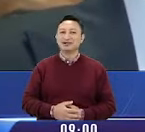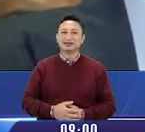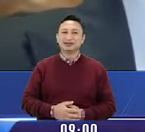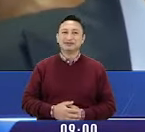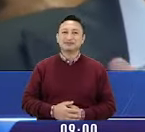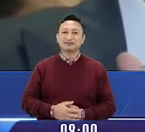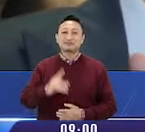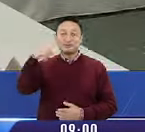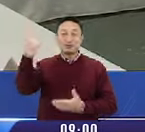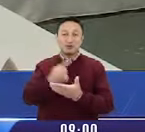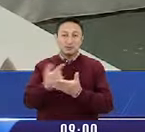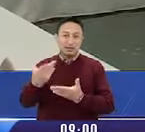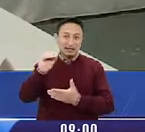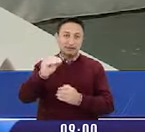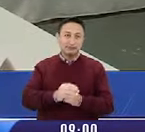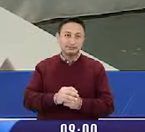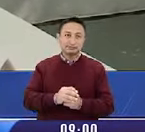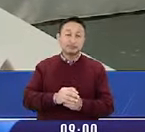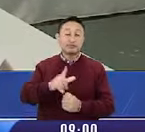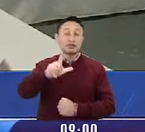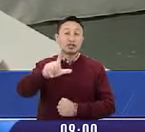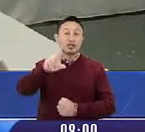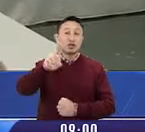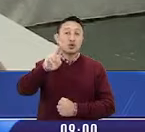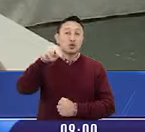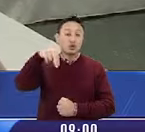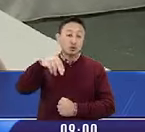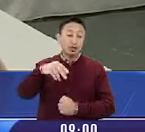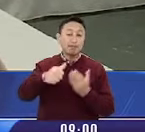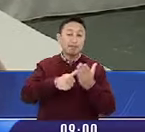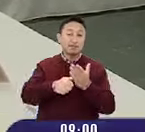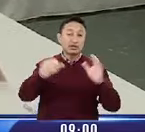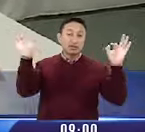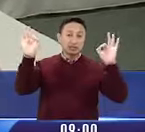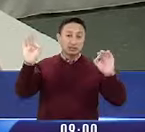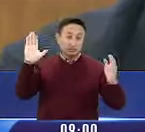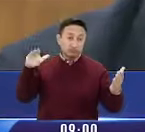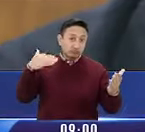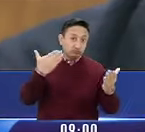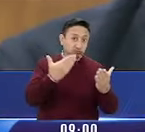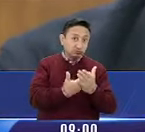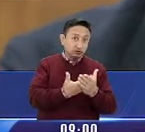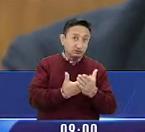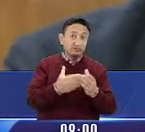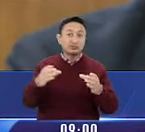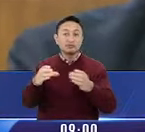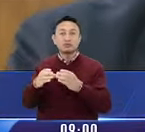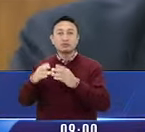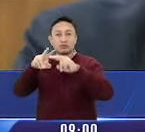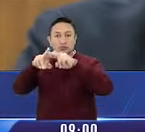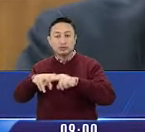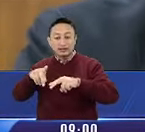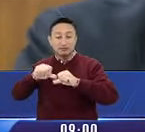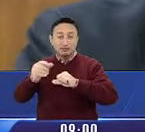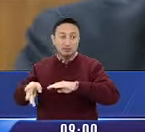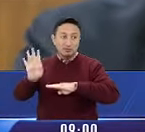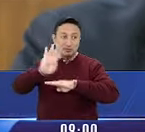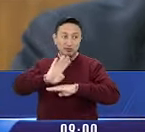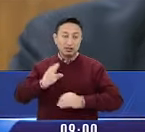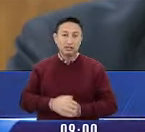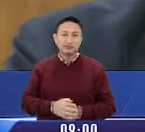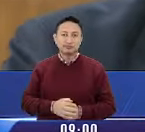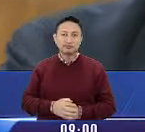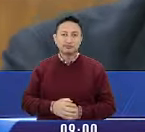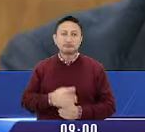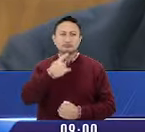el mecanismo establecido. Roberto Luque, ministro encargado de Energía, en su comparecencia en la Comisión de Fiscalización de la Asamblea Nacional, no